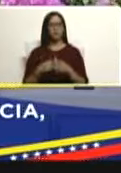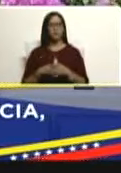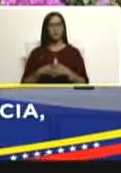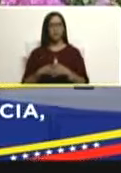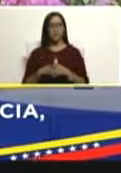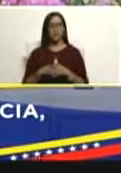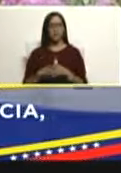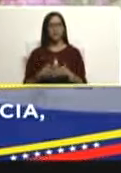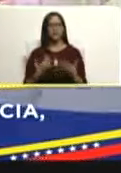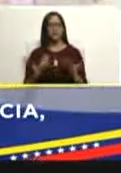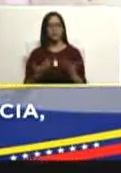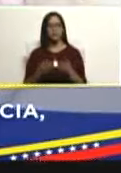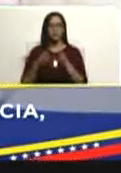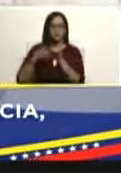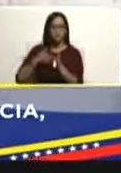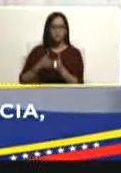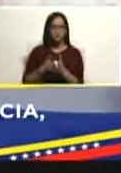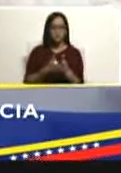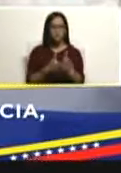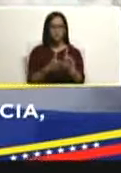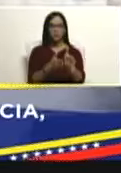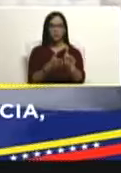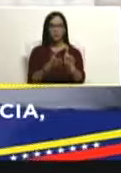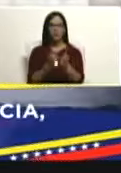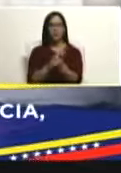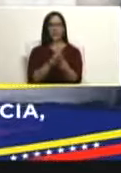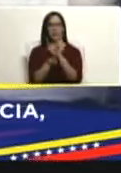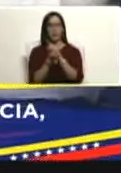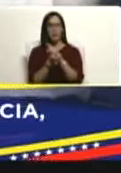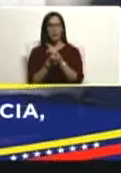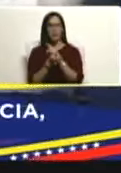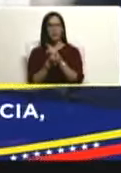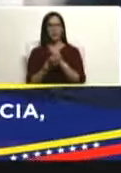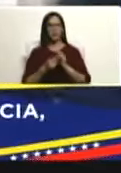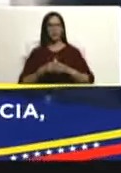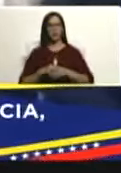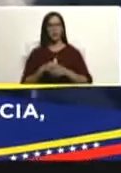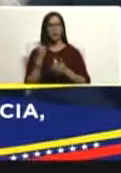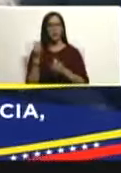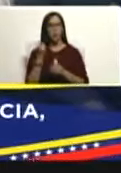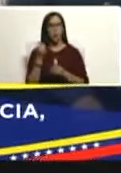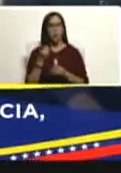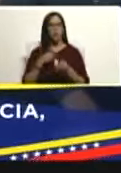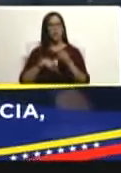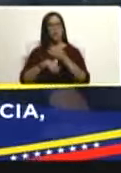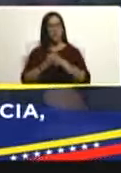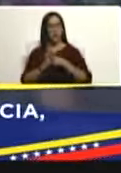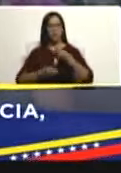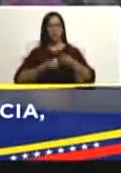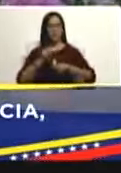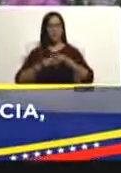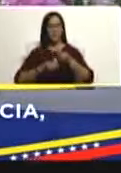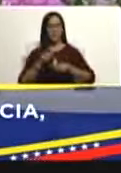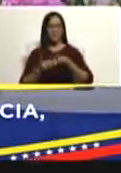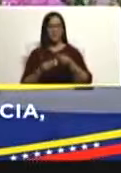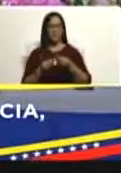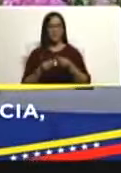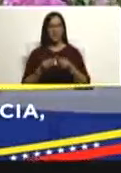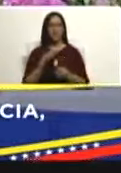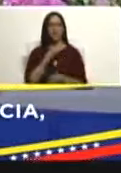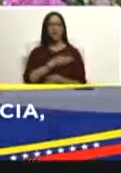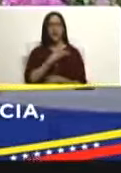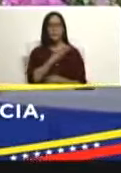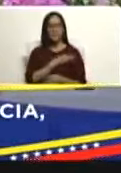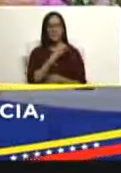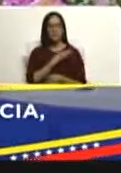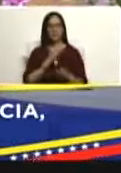el camino y convertirlo, como lo vamos a hacer, en una gran misión